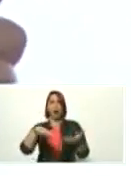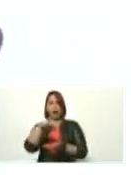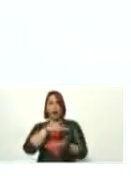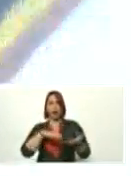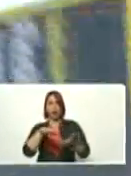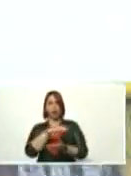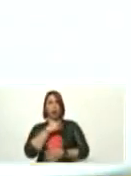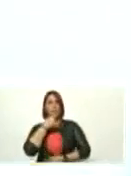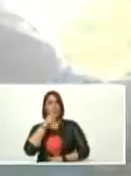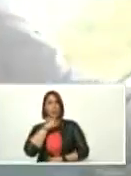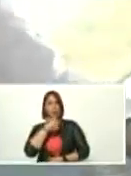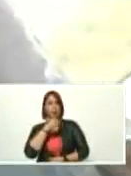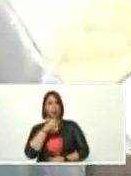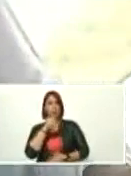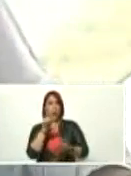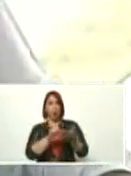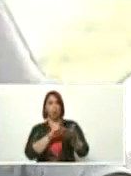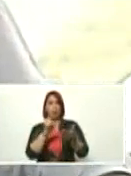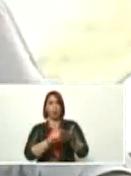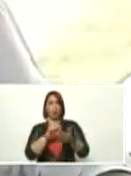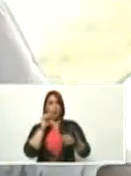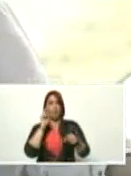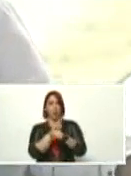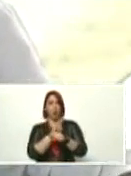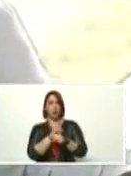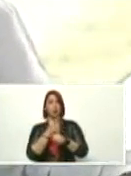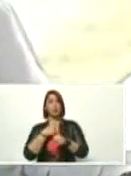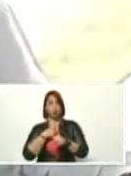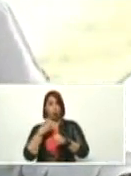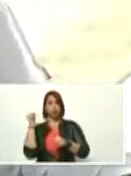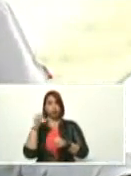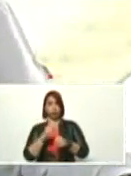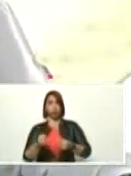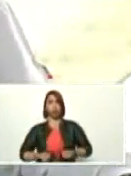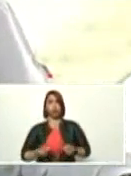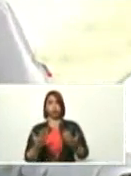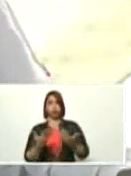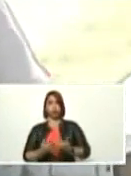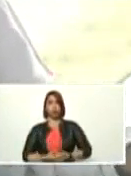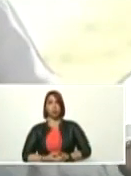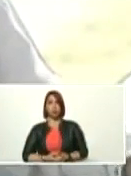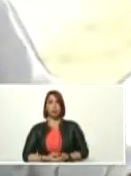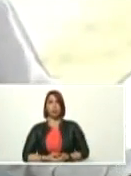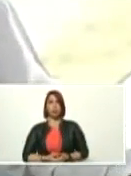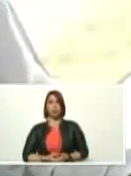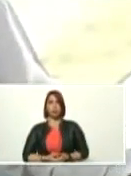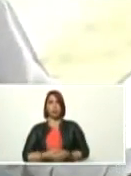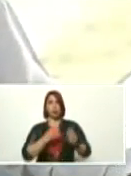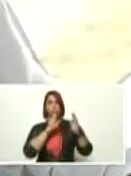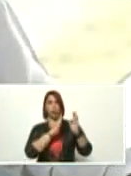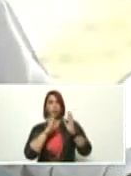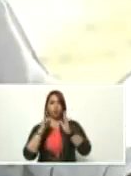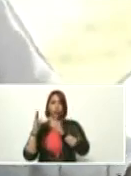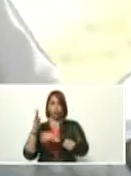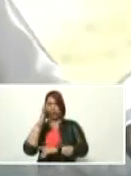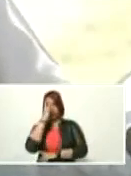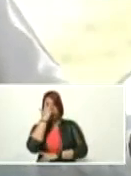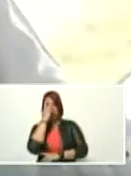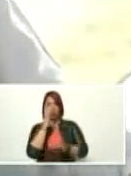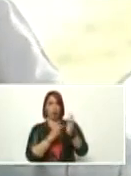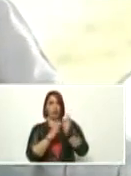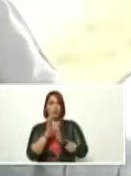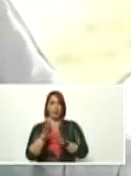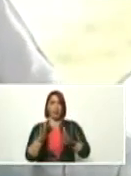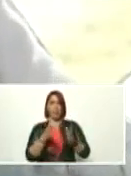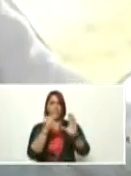y violencia. Yo sí le voy a regalar, le he venido regalando esta colección de febreros y abriles por la